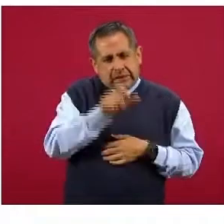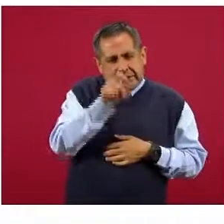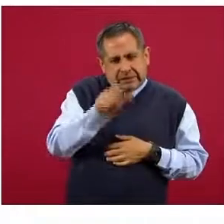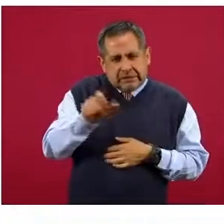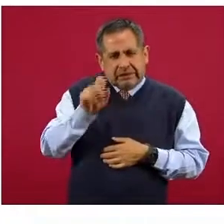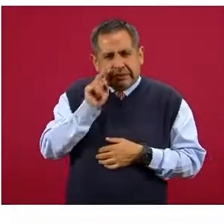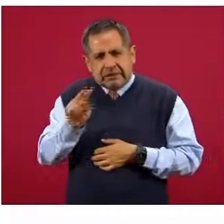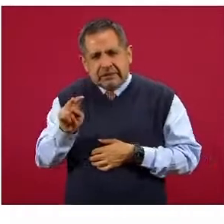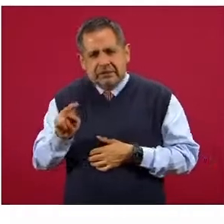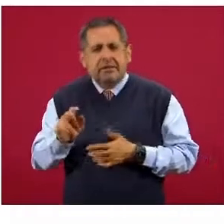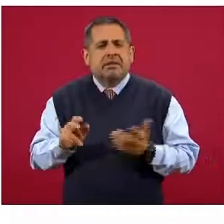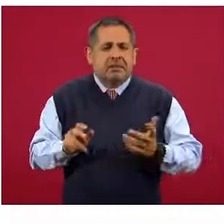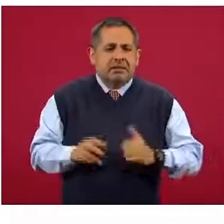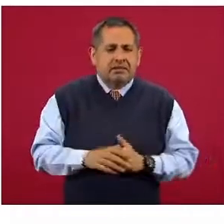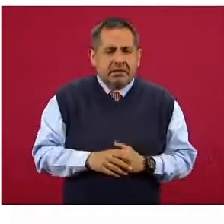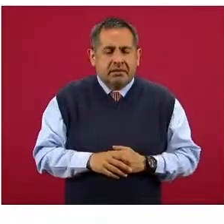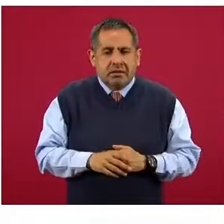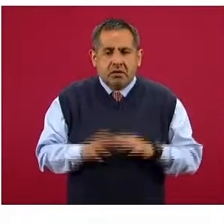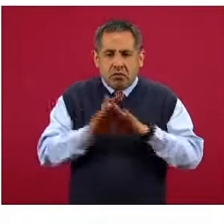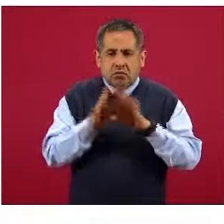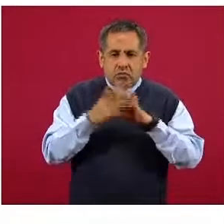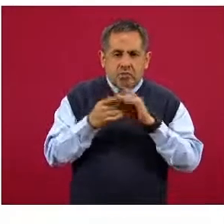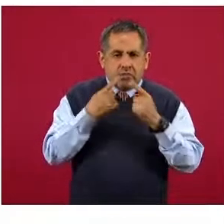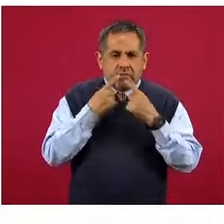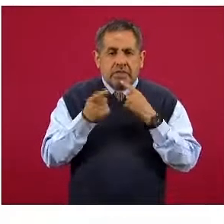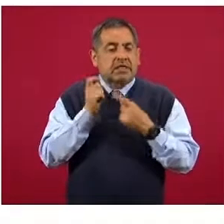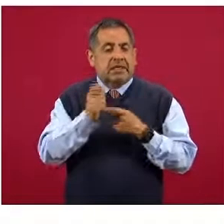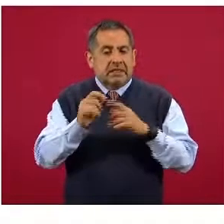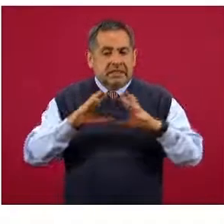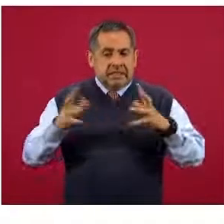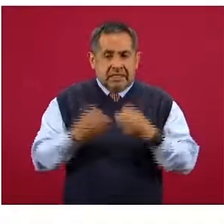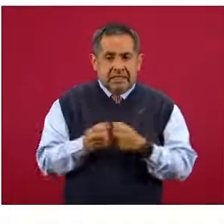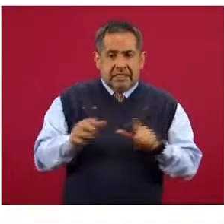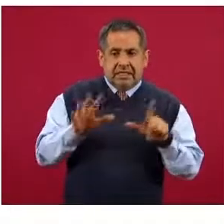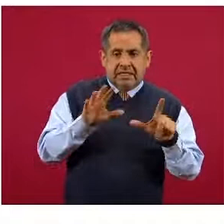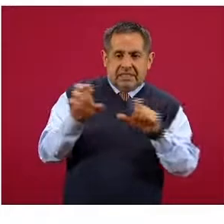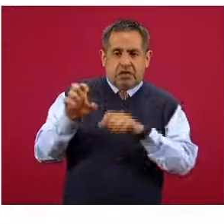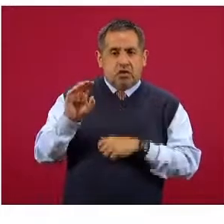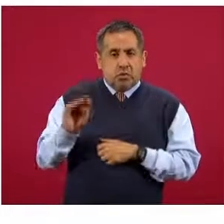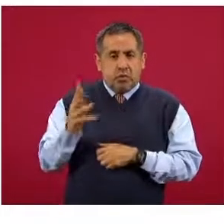aquí vemos precisamente identificados esos